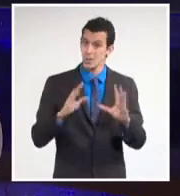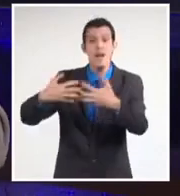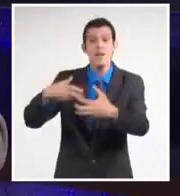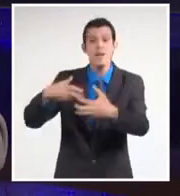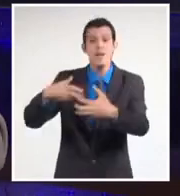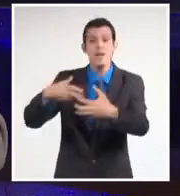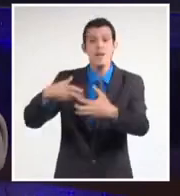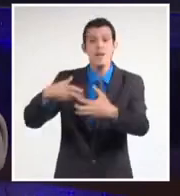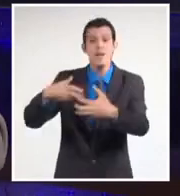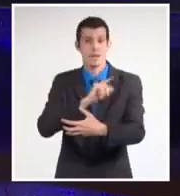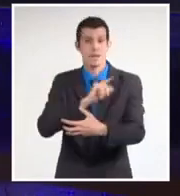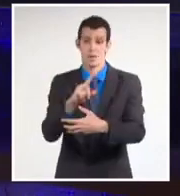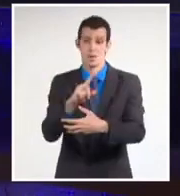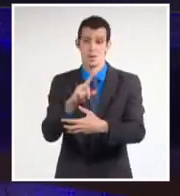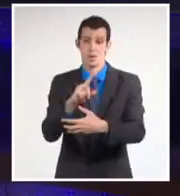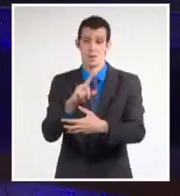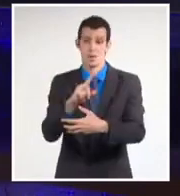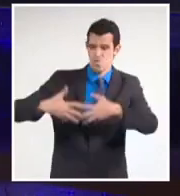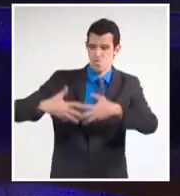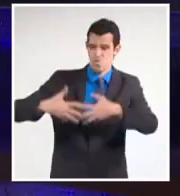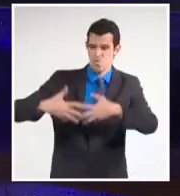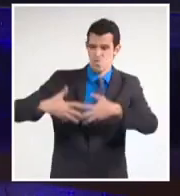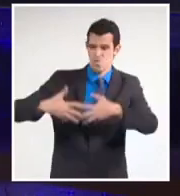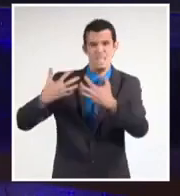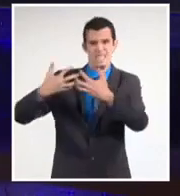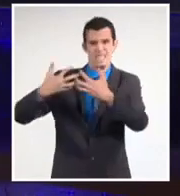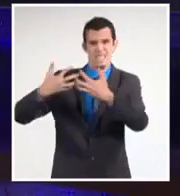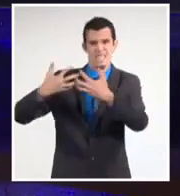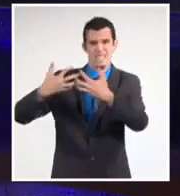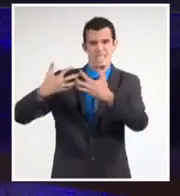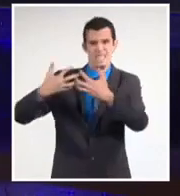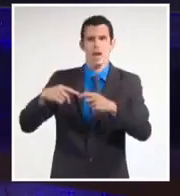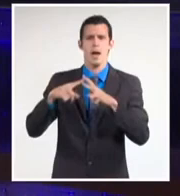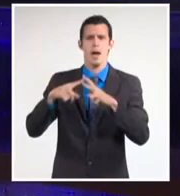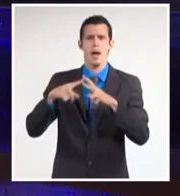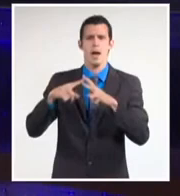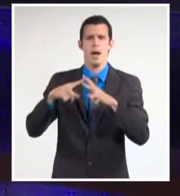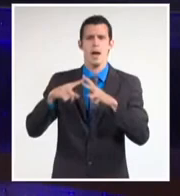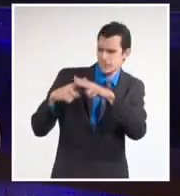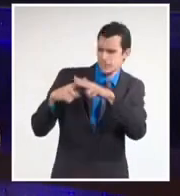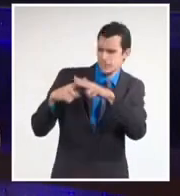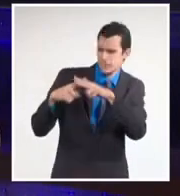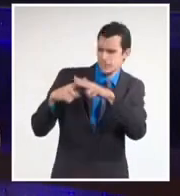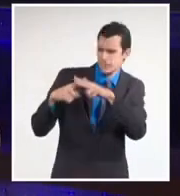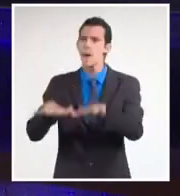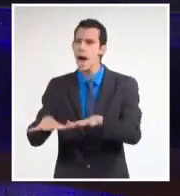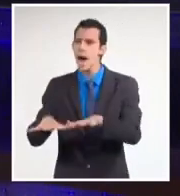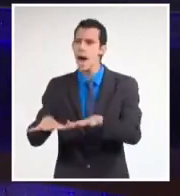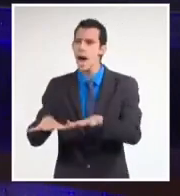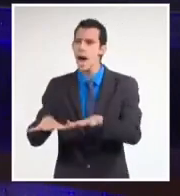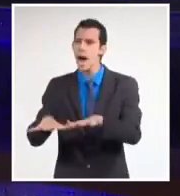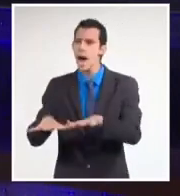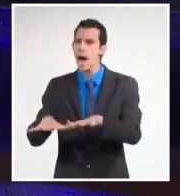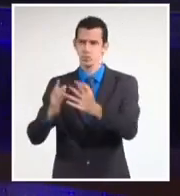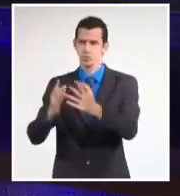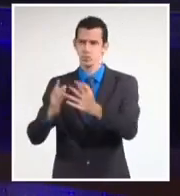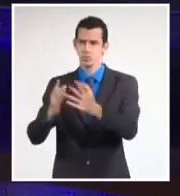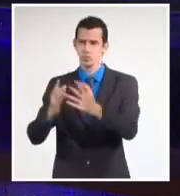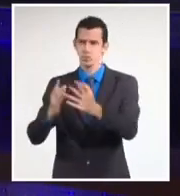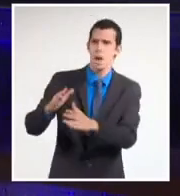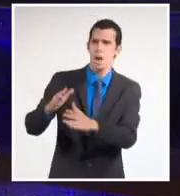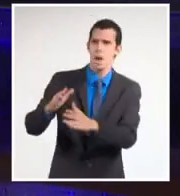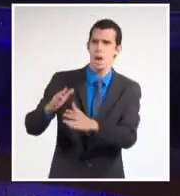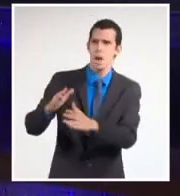tema pues entenderán este debate importante que ha tenido hoy el Comité Central del partido, con